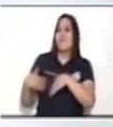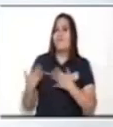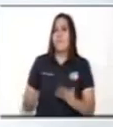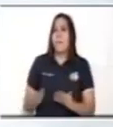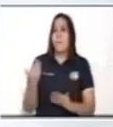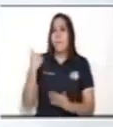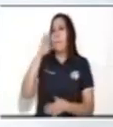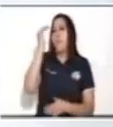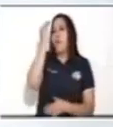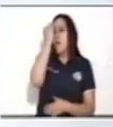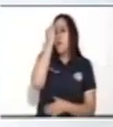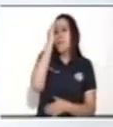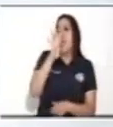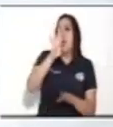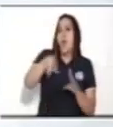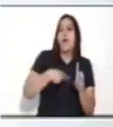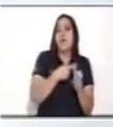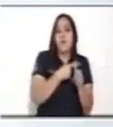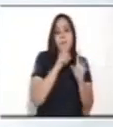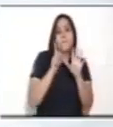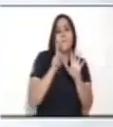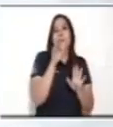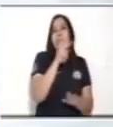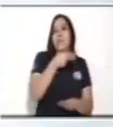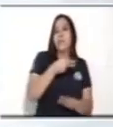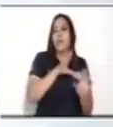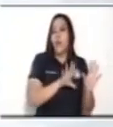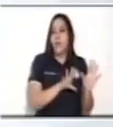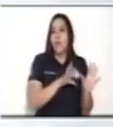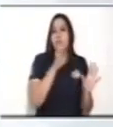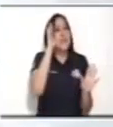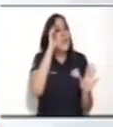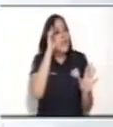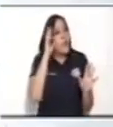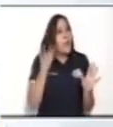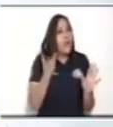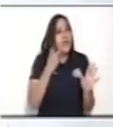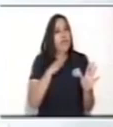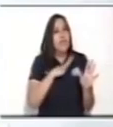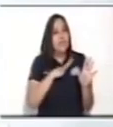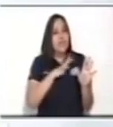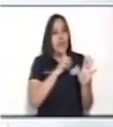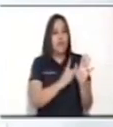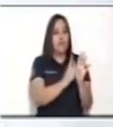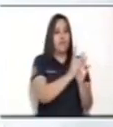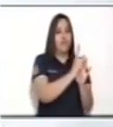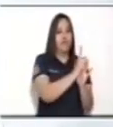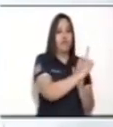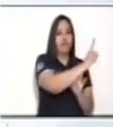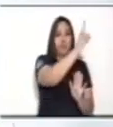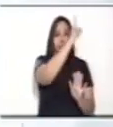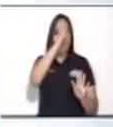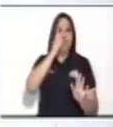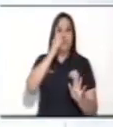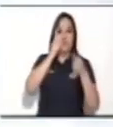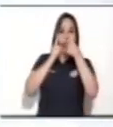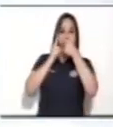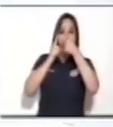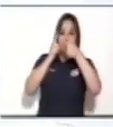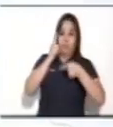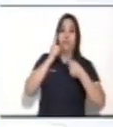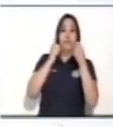Yo ya sé que 4 más 6 es 10. ¿Y te acuerdas que tengo que poner sobre la otra